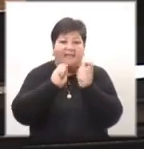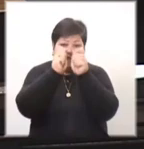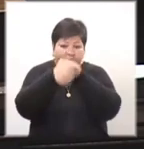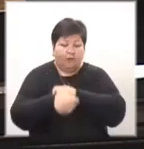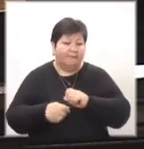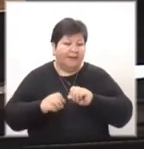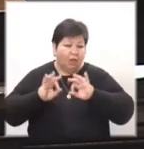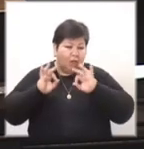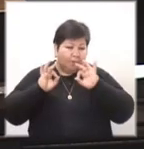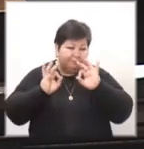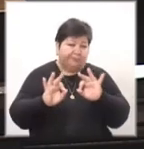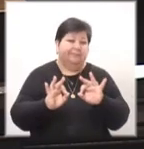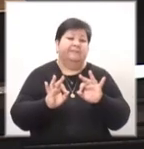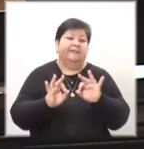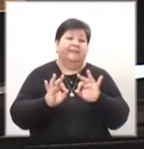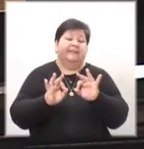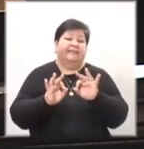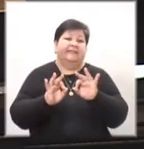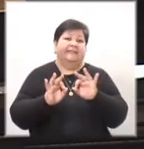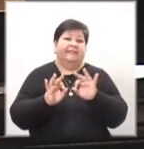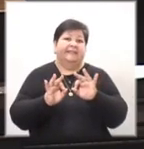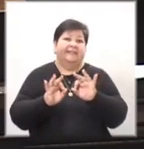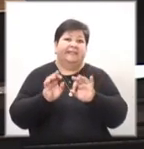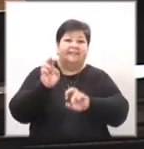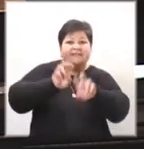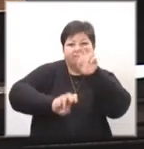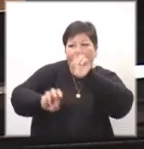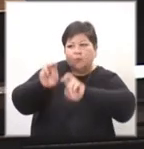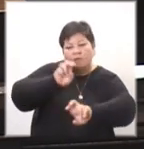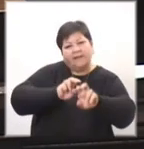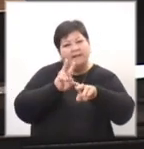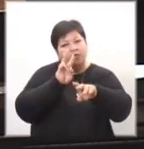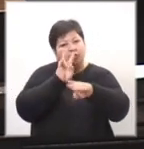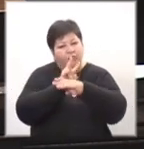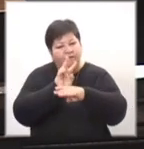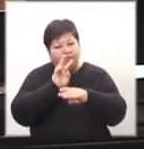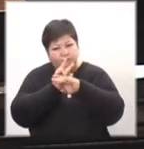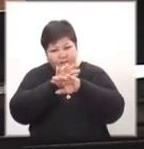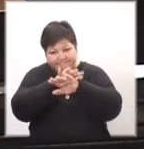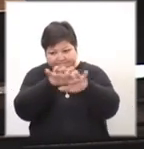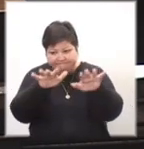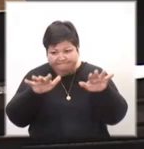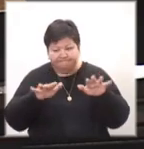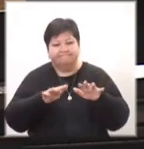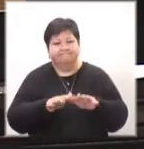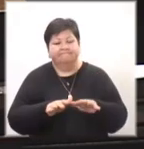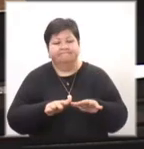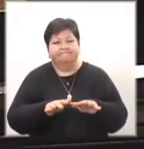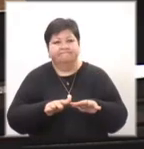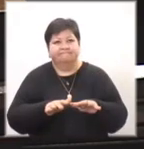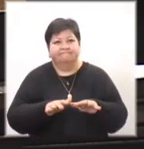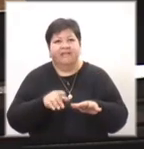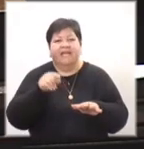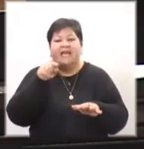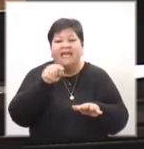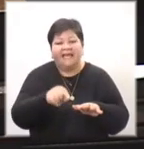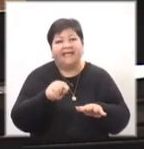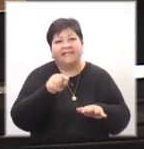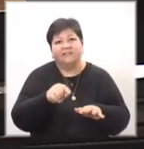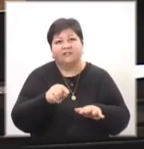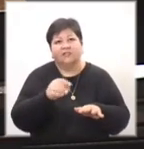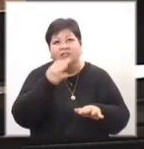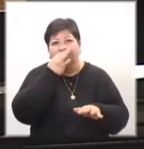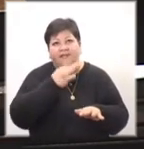a eso, en esta búsqueda de cobertura que tuvo esa reforma, a eso que fue tan denostado como fue